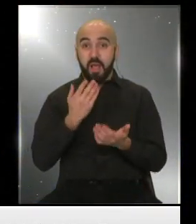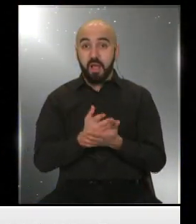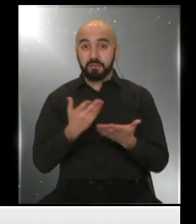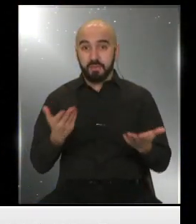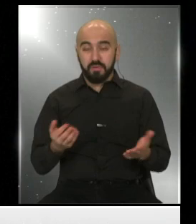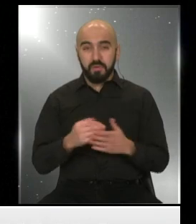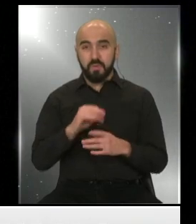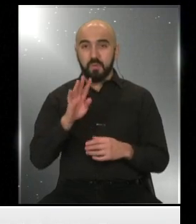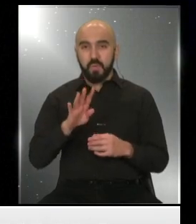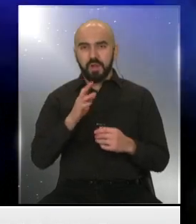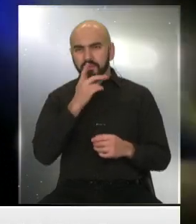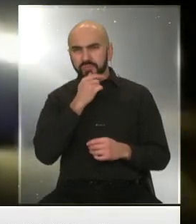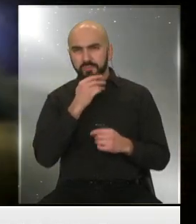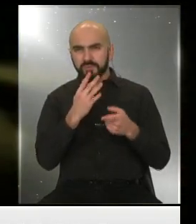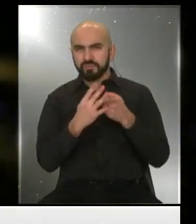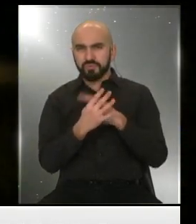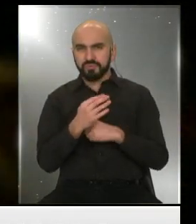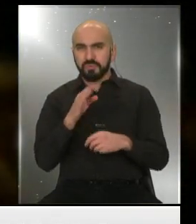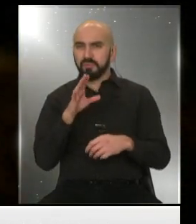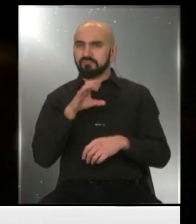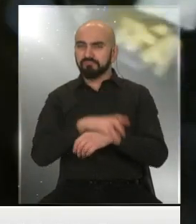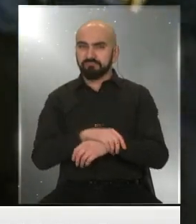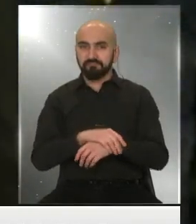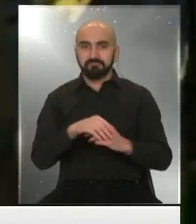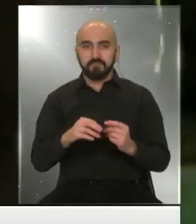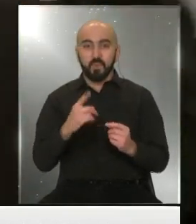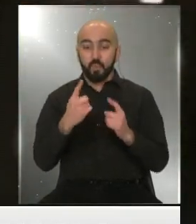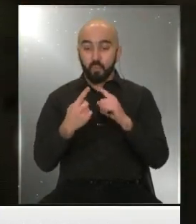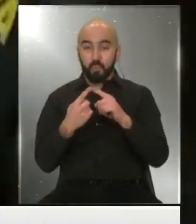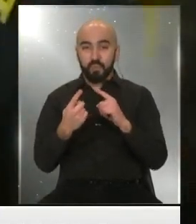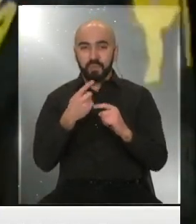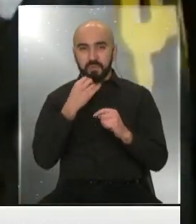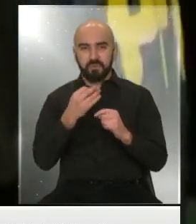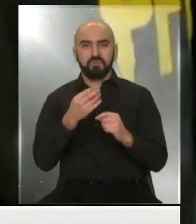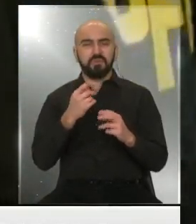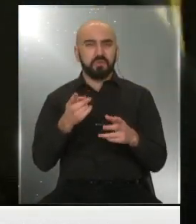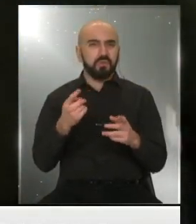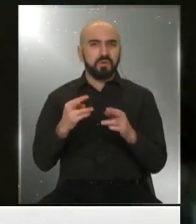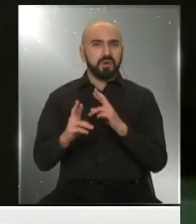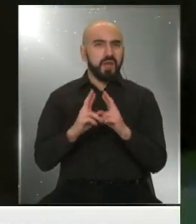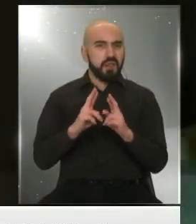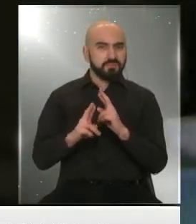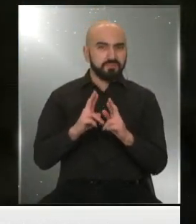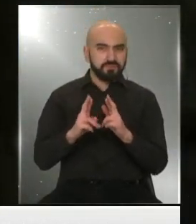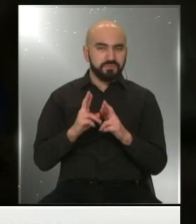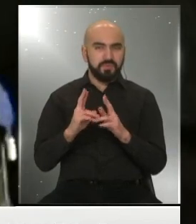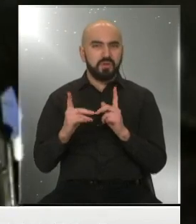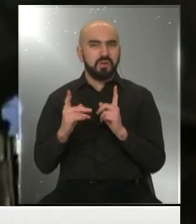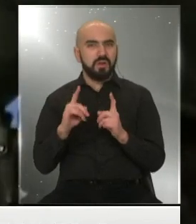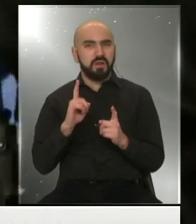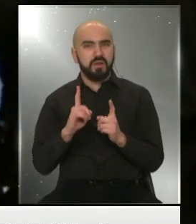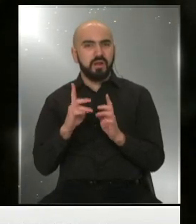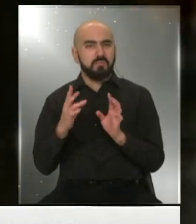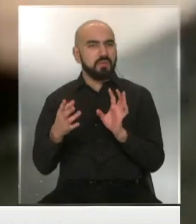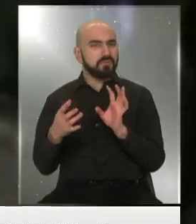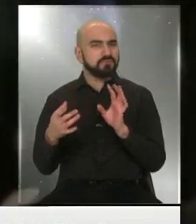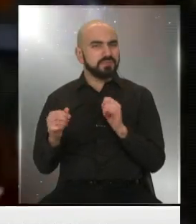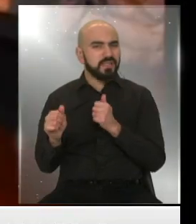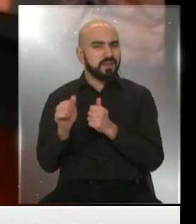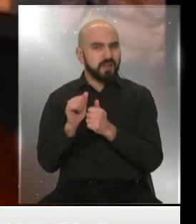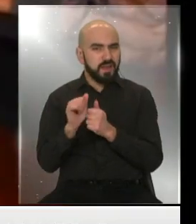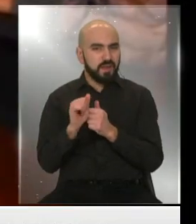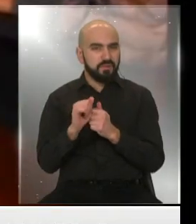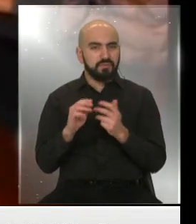uno de ellos declaró haber tenido una relación íntima con la víctima. La familia Gutiérrez avala la